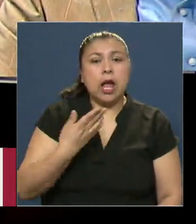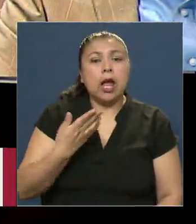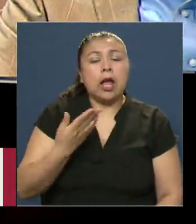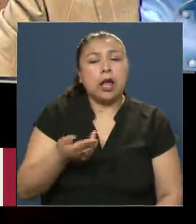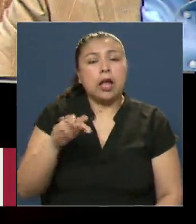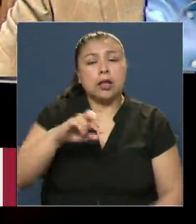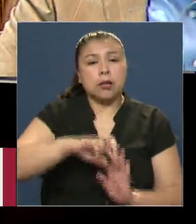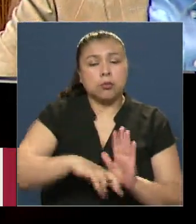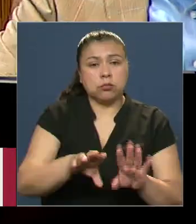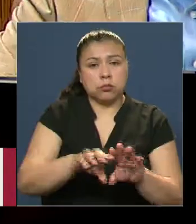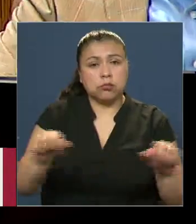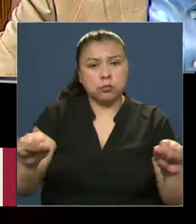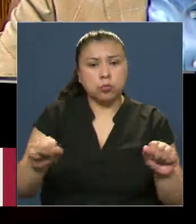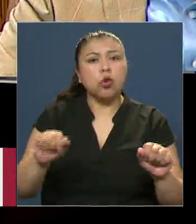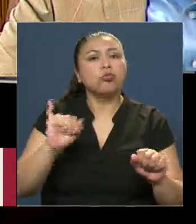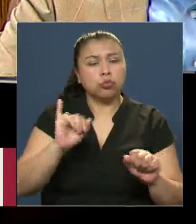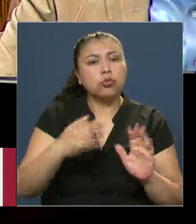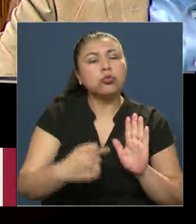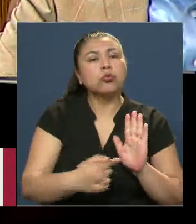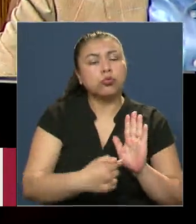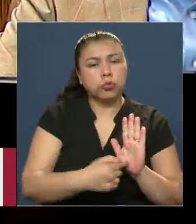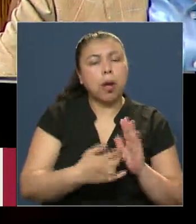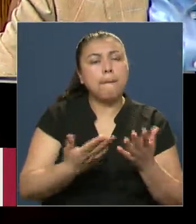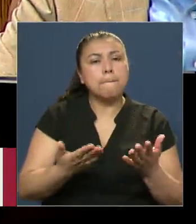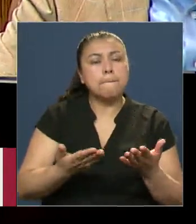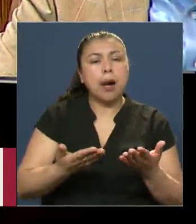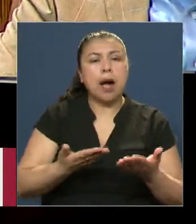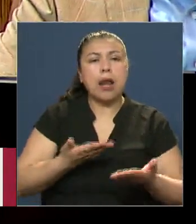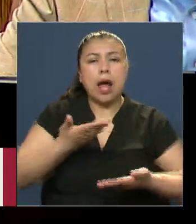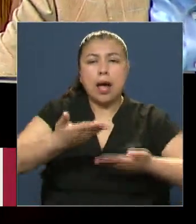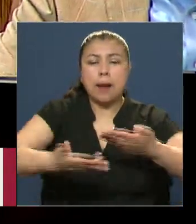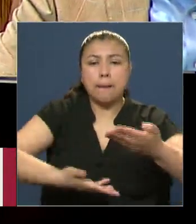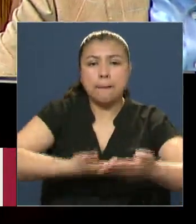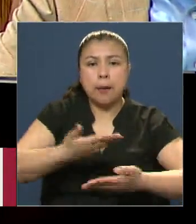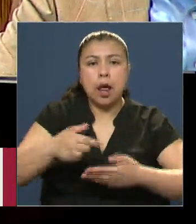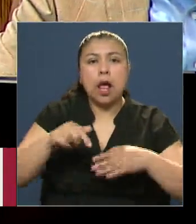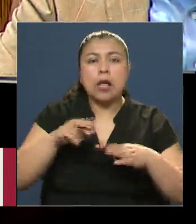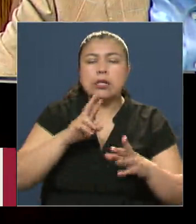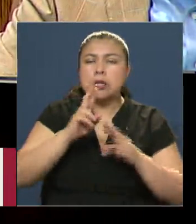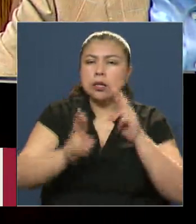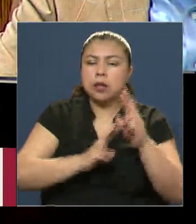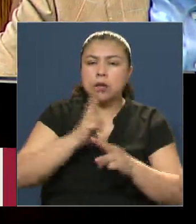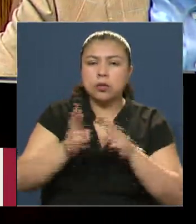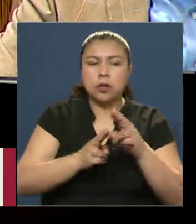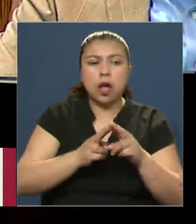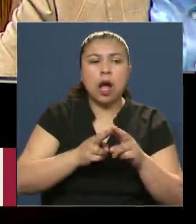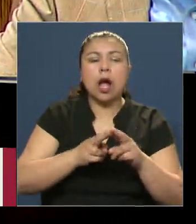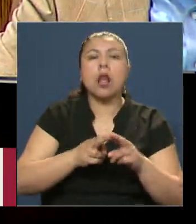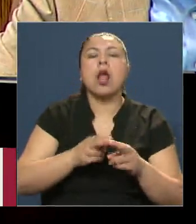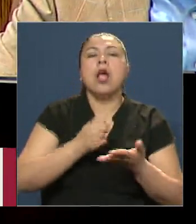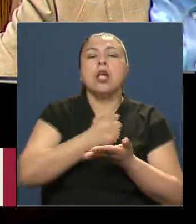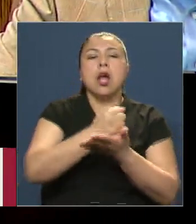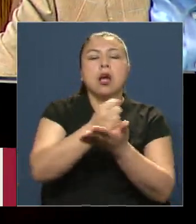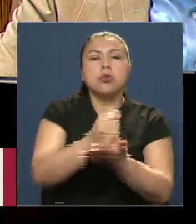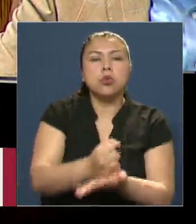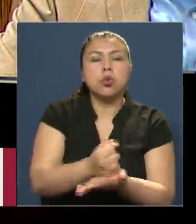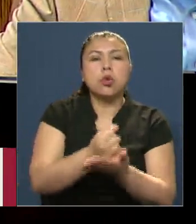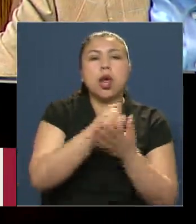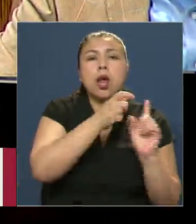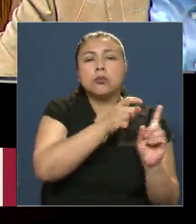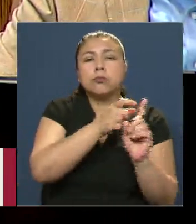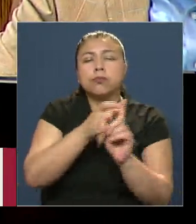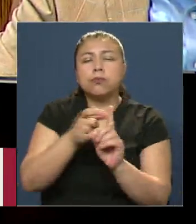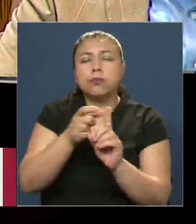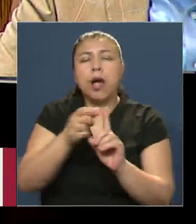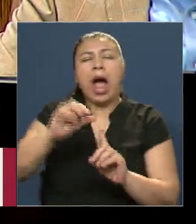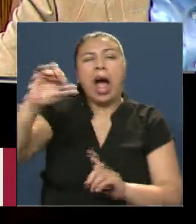proyecto de acuerdo ratifica el compromiso estatal para cooperar y ser puente para la persecución penal internacional y asegura a